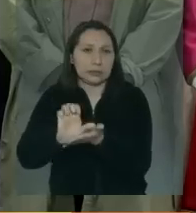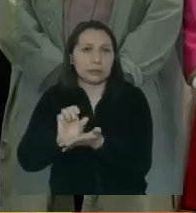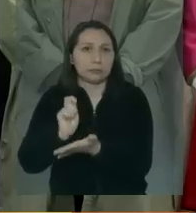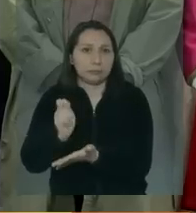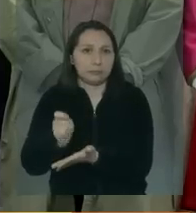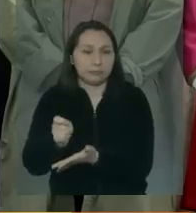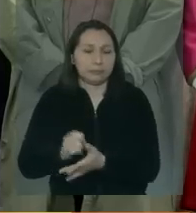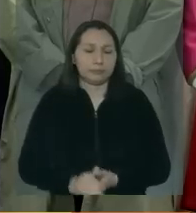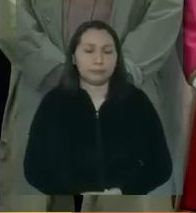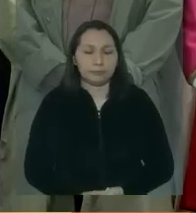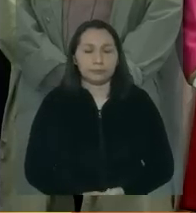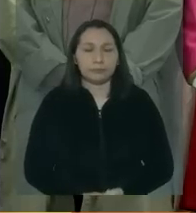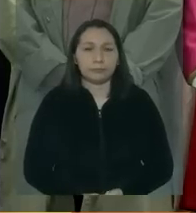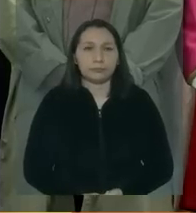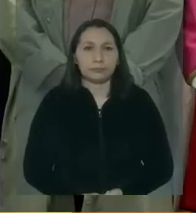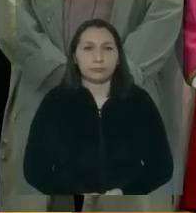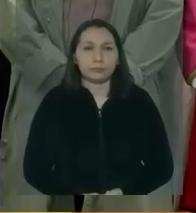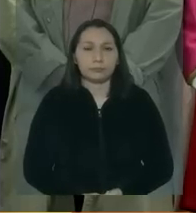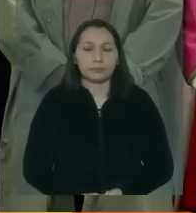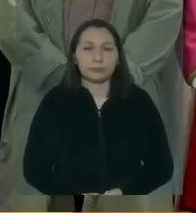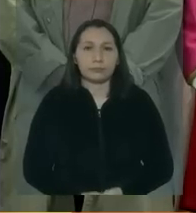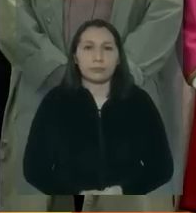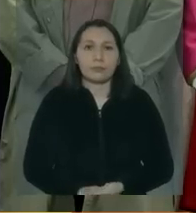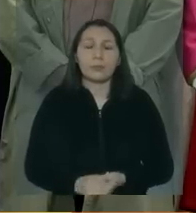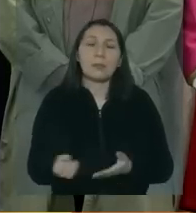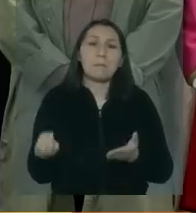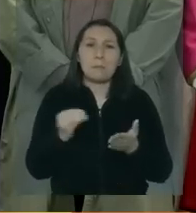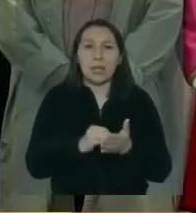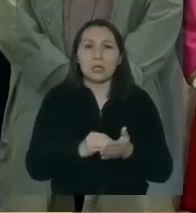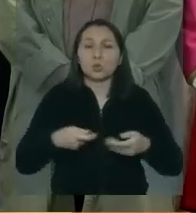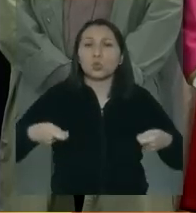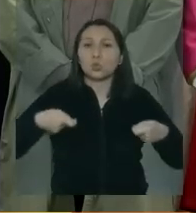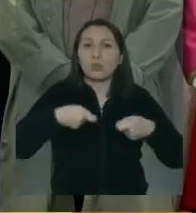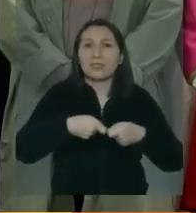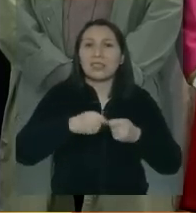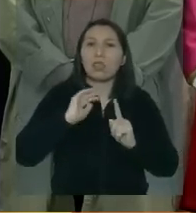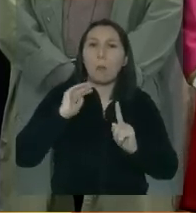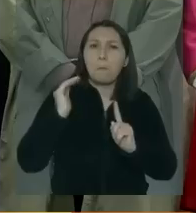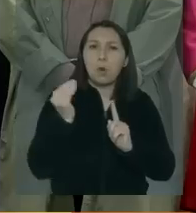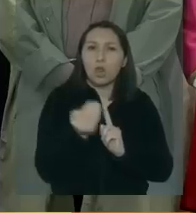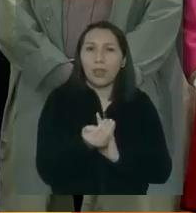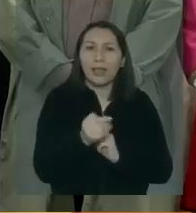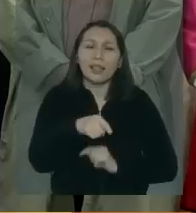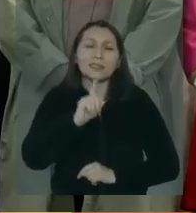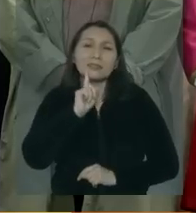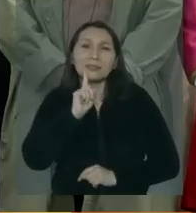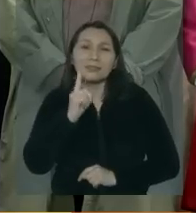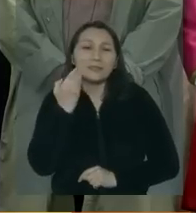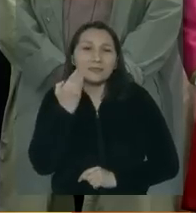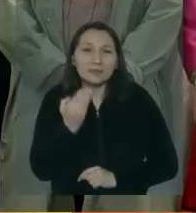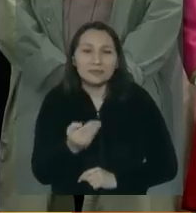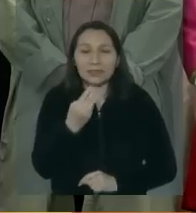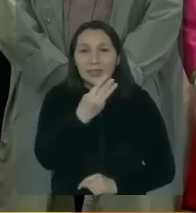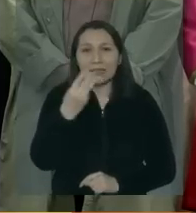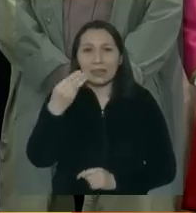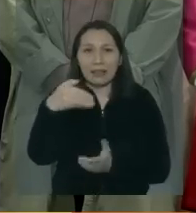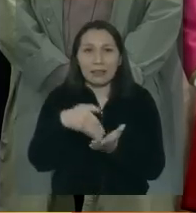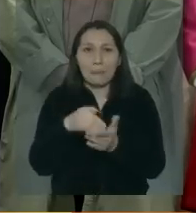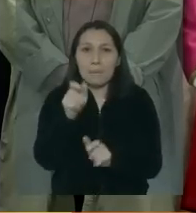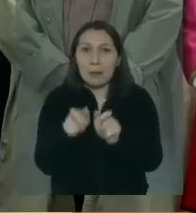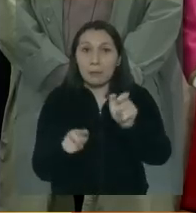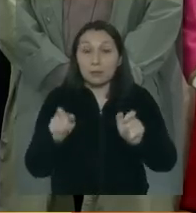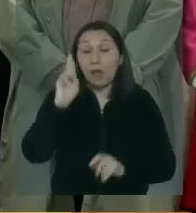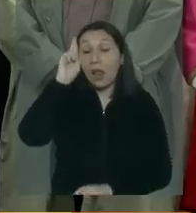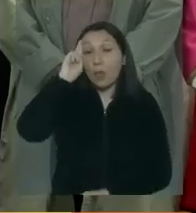En el caso de la extensión del subsidio Protege, este va a beneficiar alrededor de 33.000